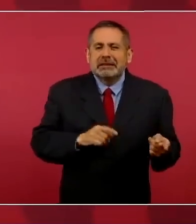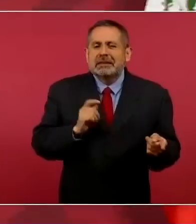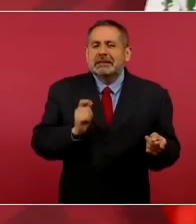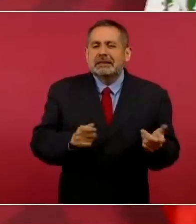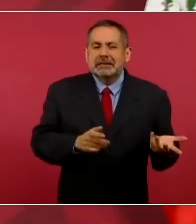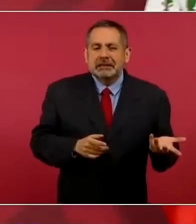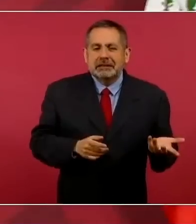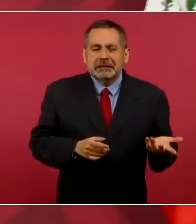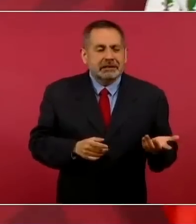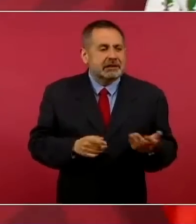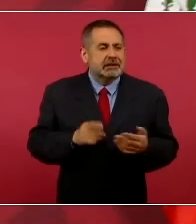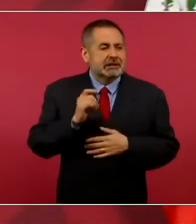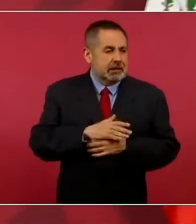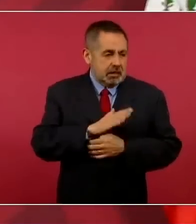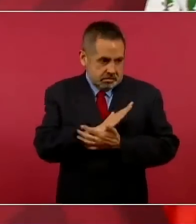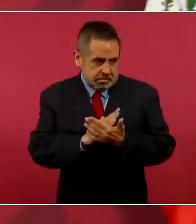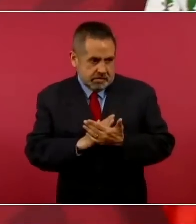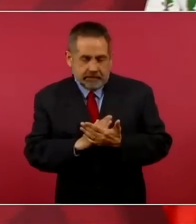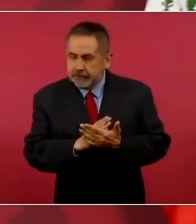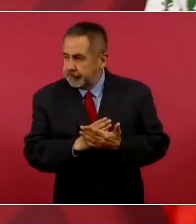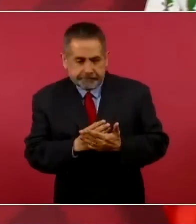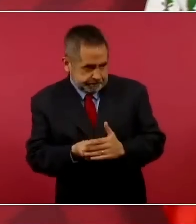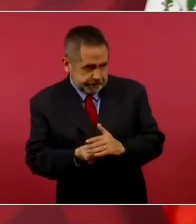es el entregar moches,